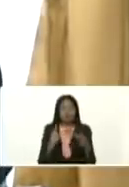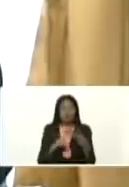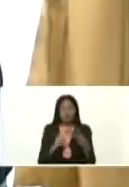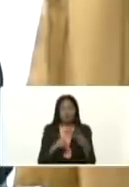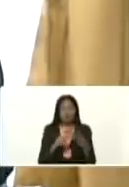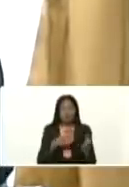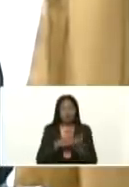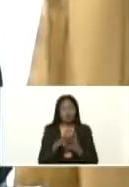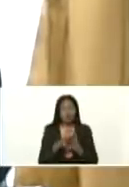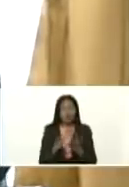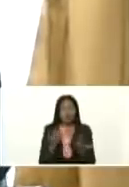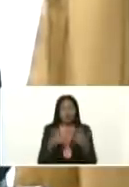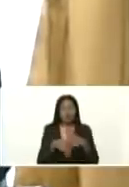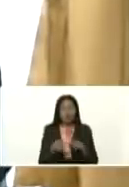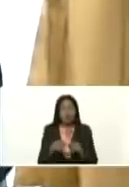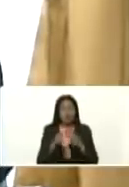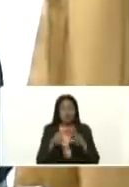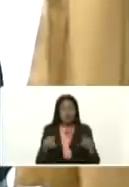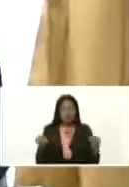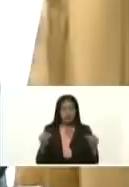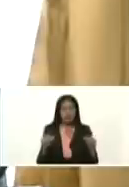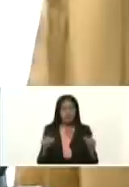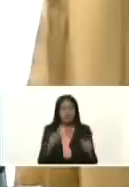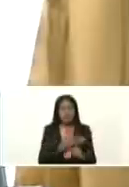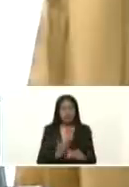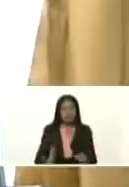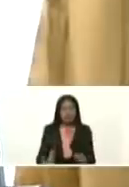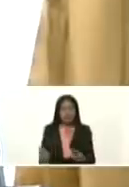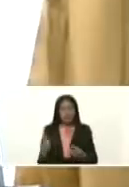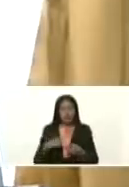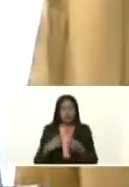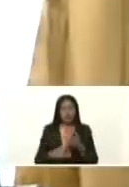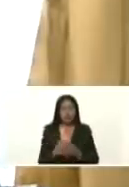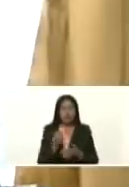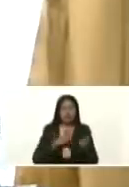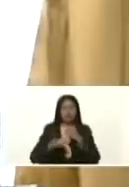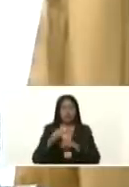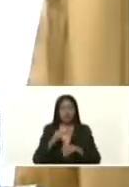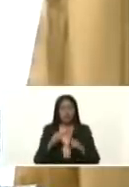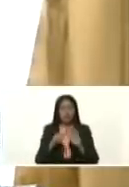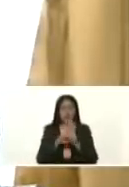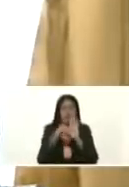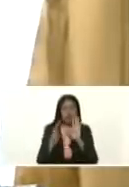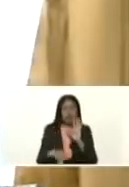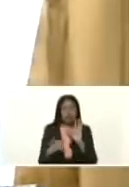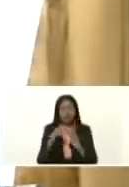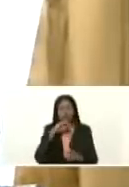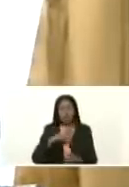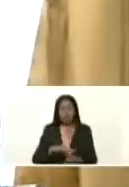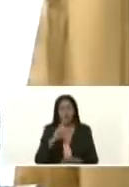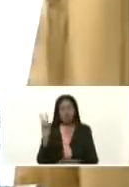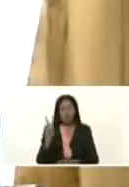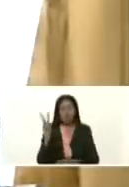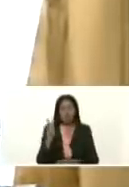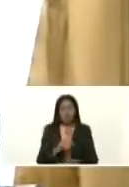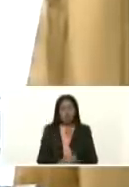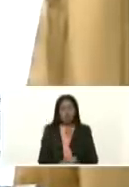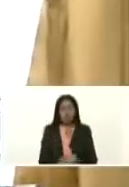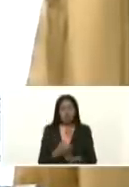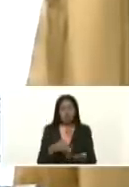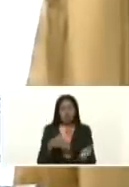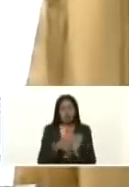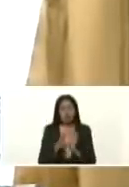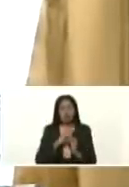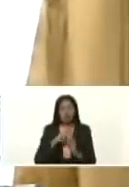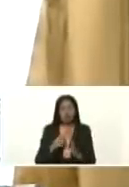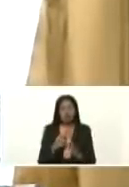la de soberanía e integridad territorial presidente para abordar la defensa de los derechos derechos históricos de venezuela sobre el territorio